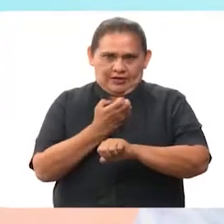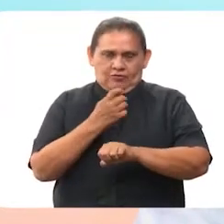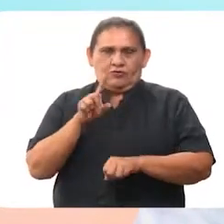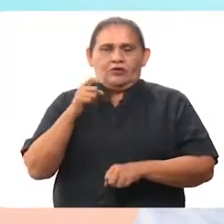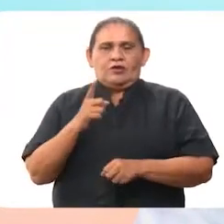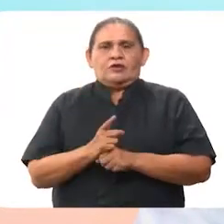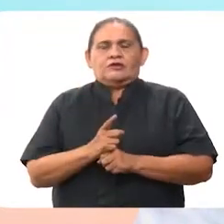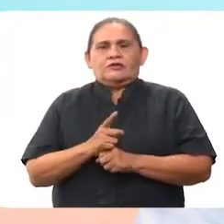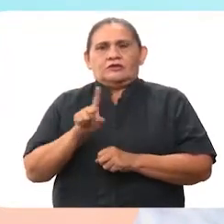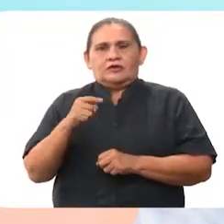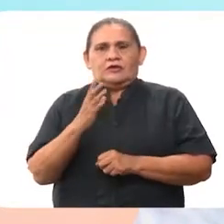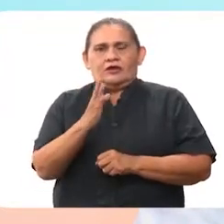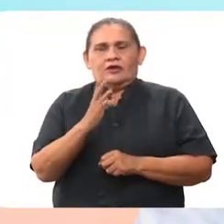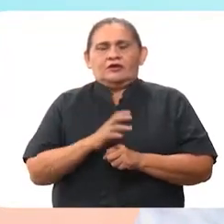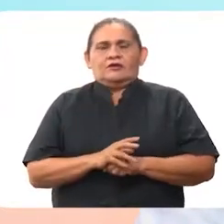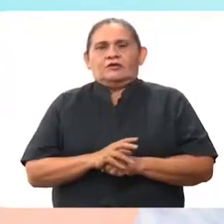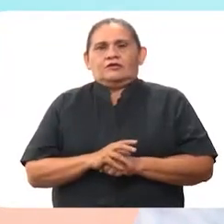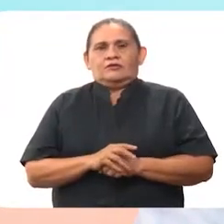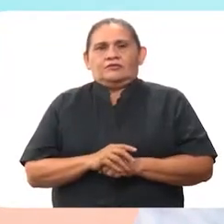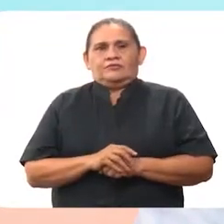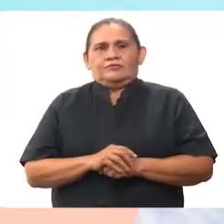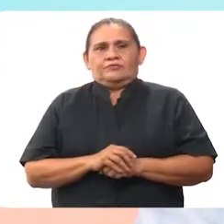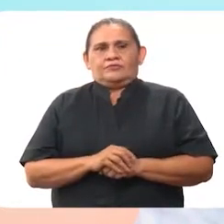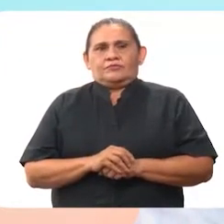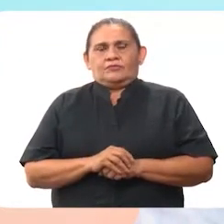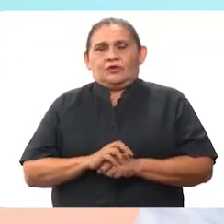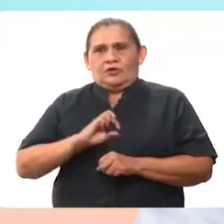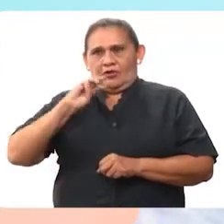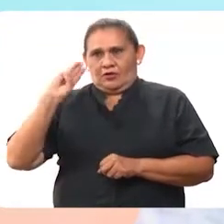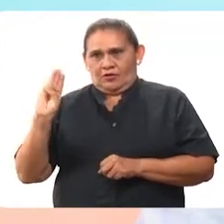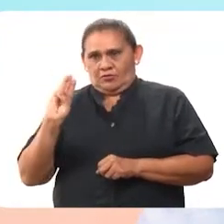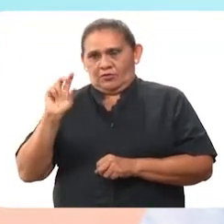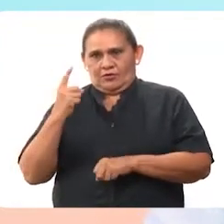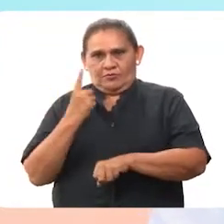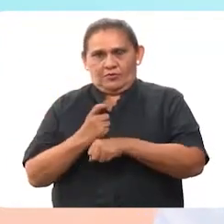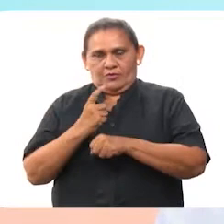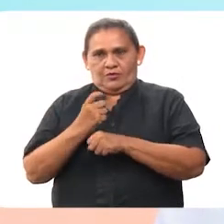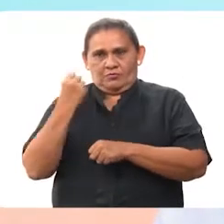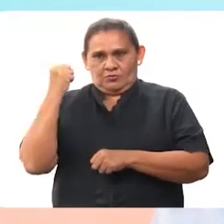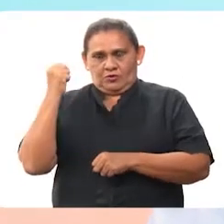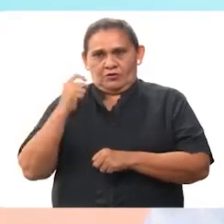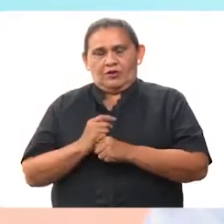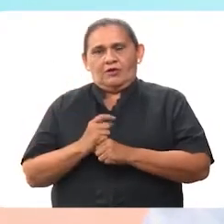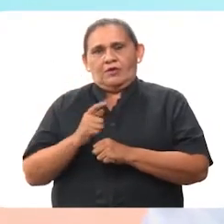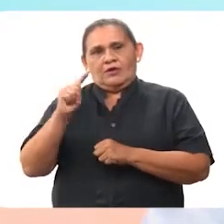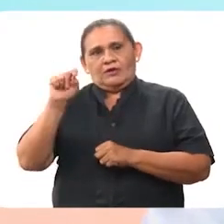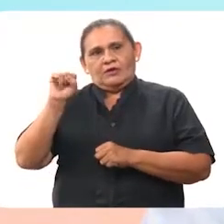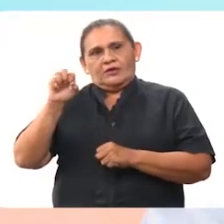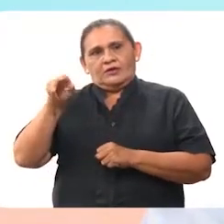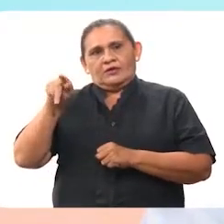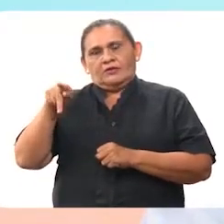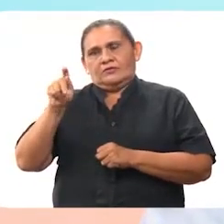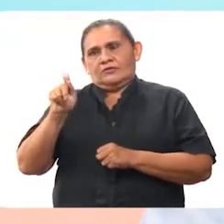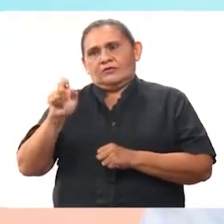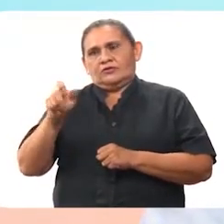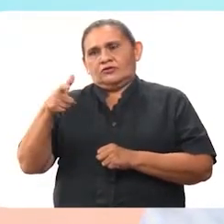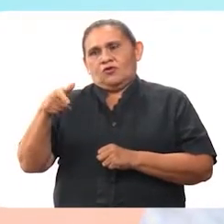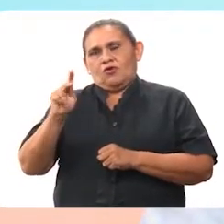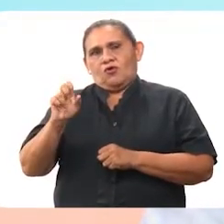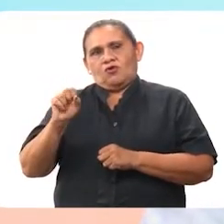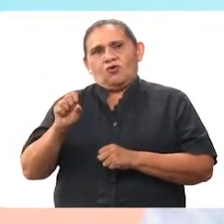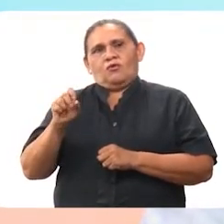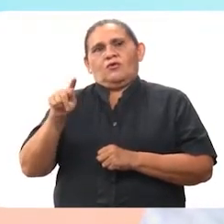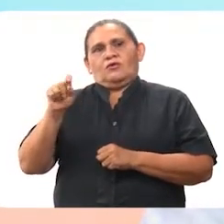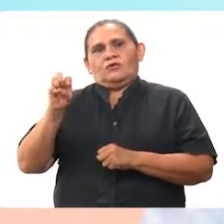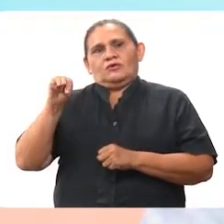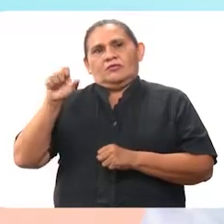proceso de vacunación se llevará a cabo de la siguiente manera. El miércoles 1 de septiembre iniciarán Tixcocop, Temozón, Tzucacap, Timucuy,